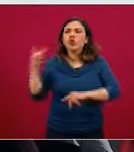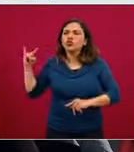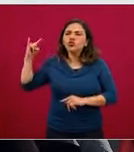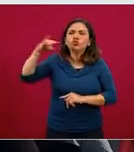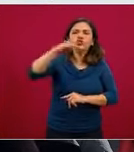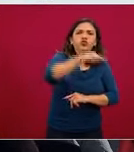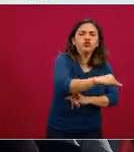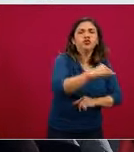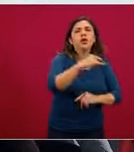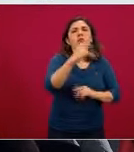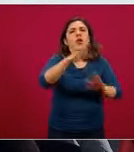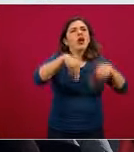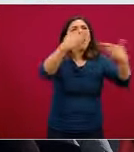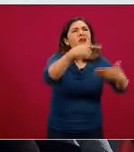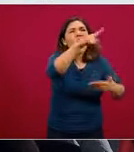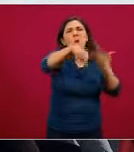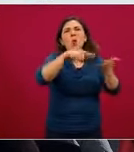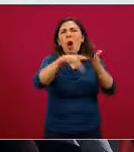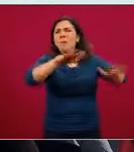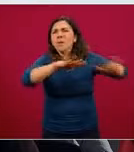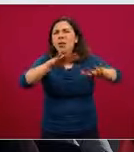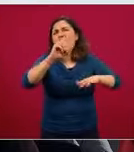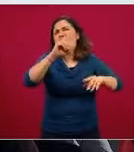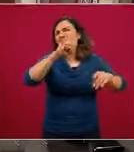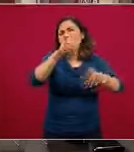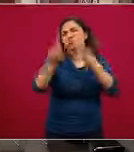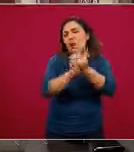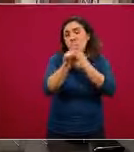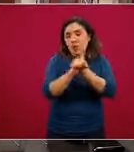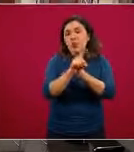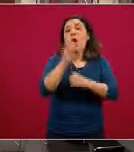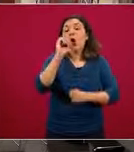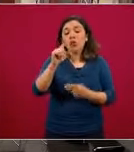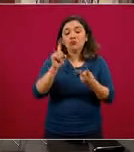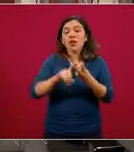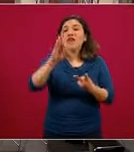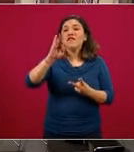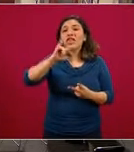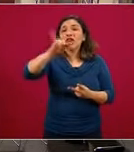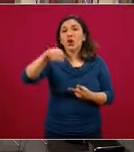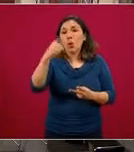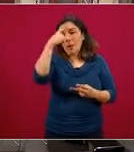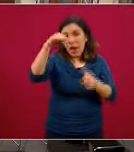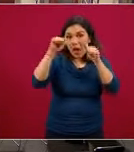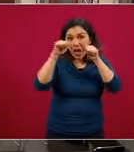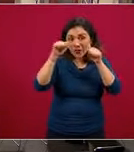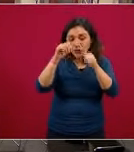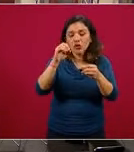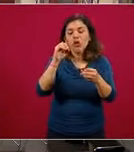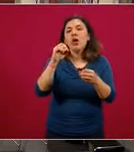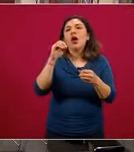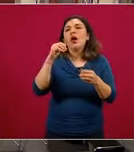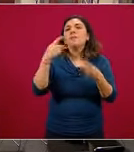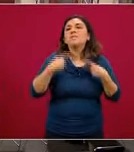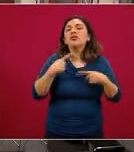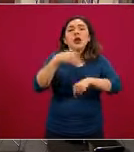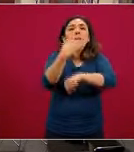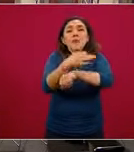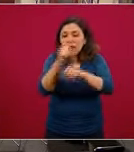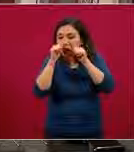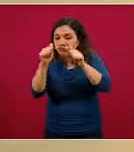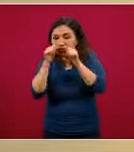van hacia zonas remotas, o fijos para el triaje y la atención ambulatoria de los